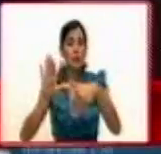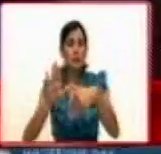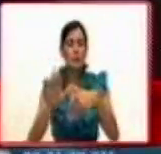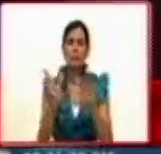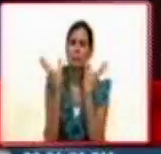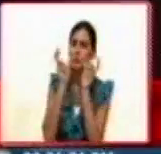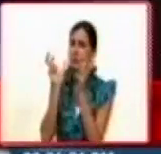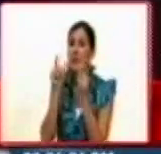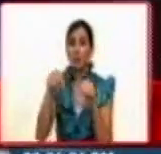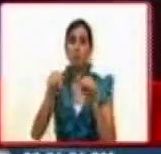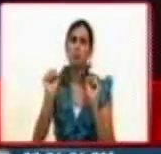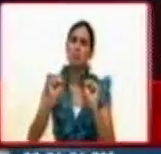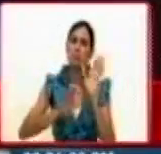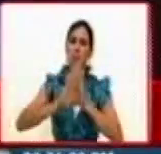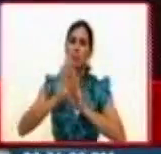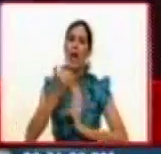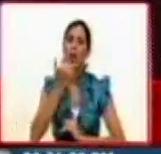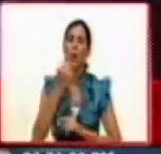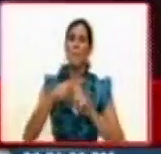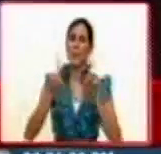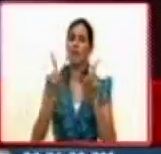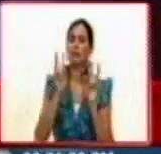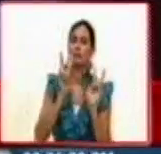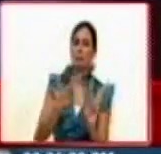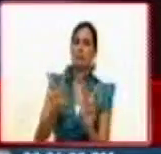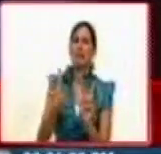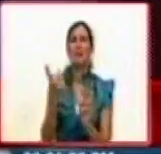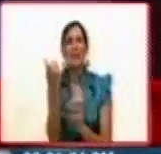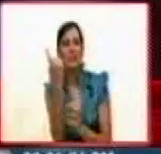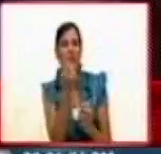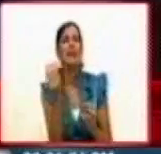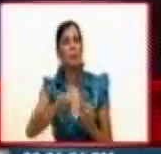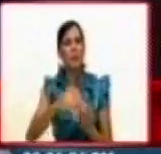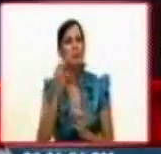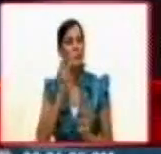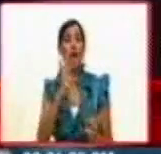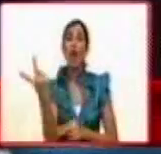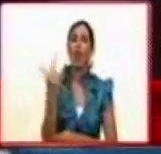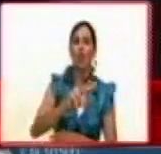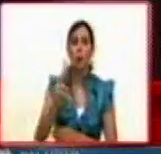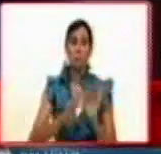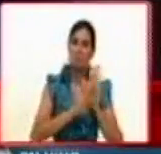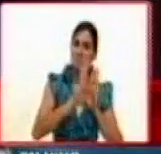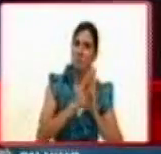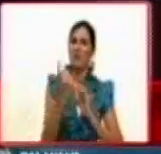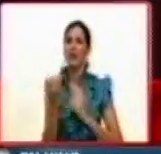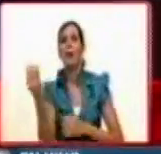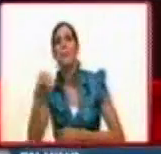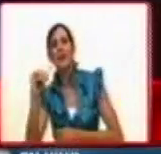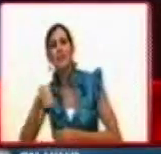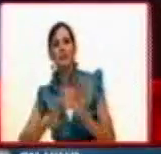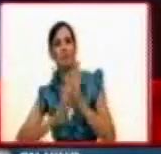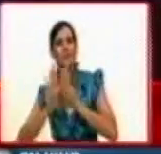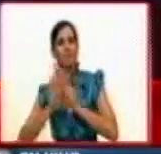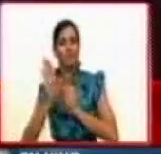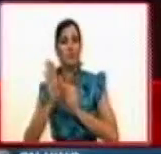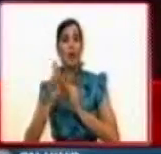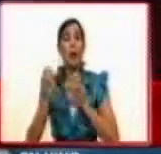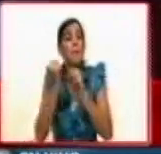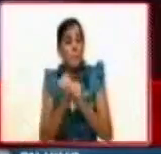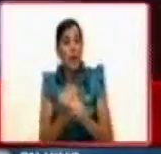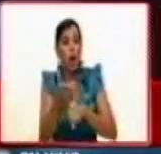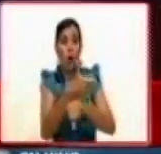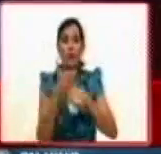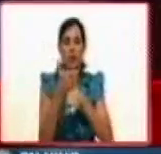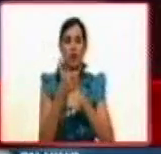perciben nuestros progresos, pero también perciben sus carencias y vulnerabilidades. Y esperan de sus gobiernos no el cielo en un